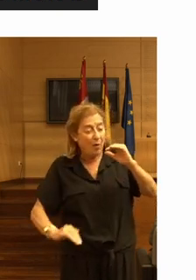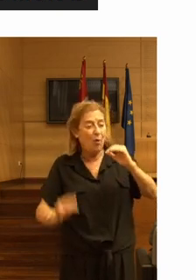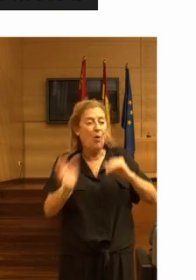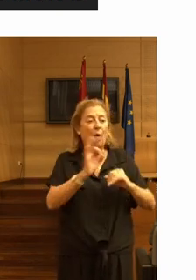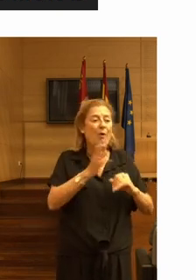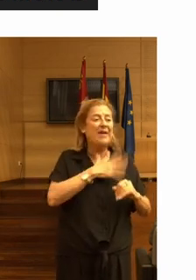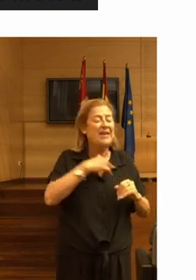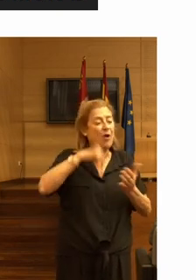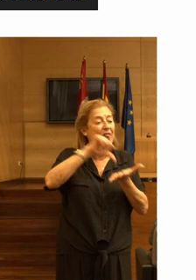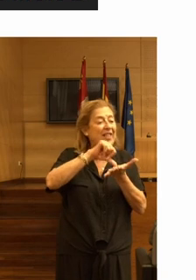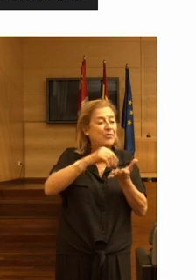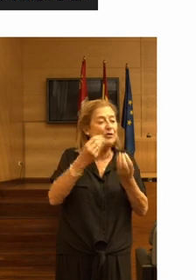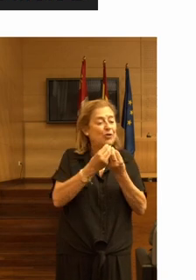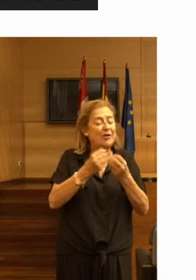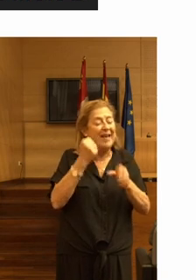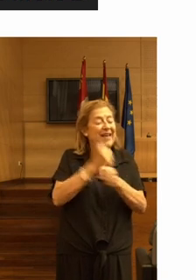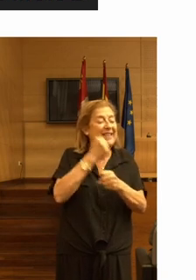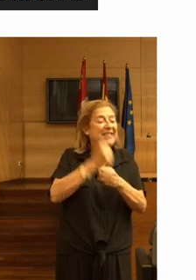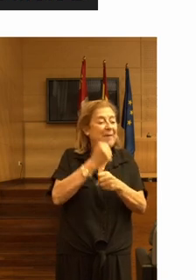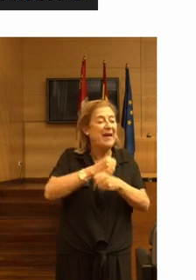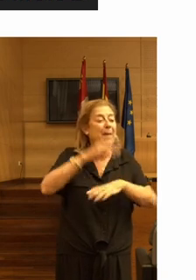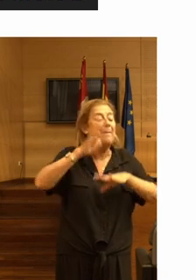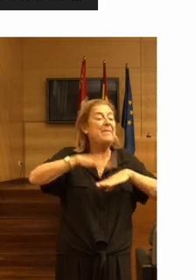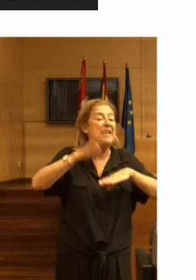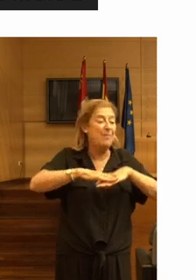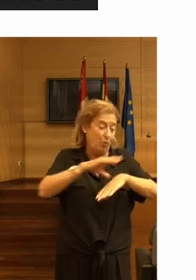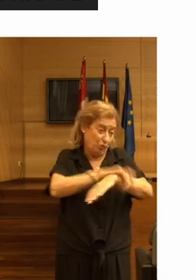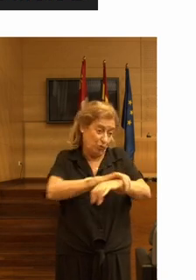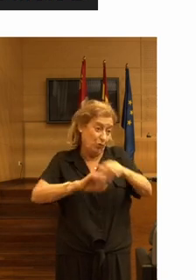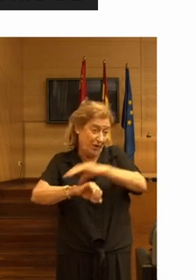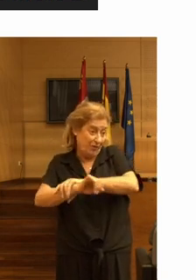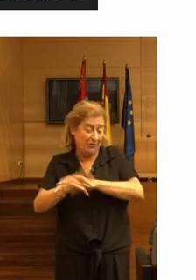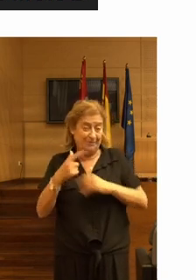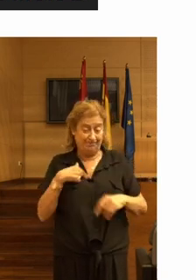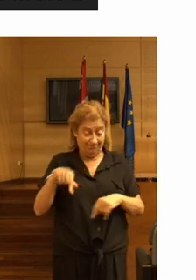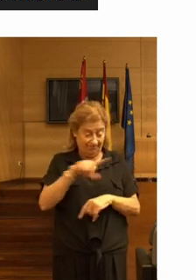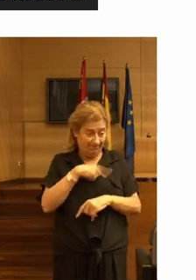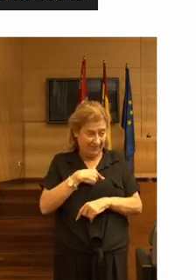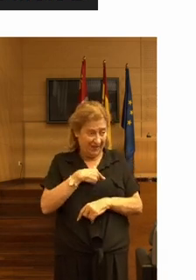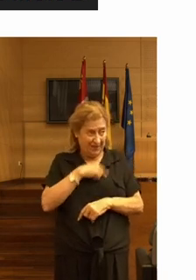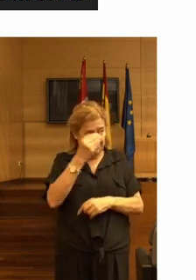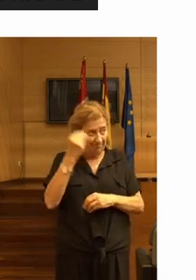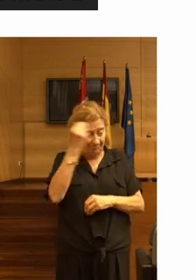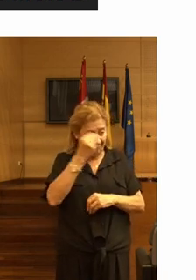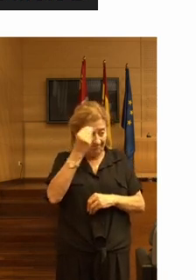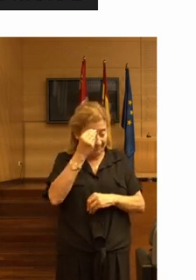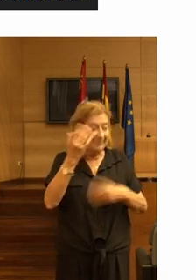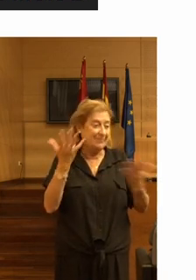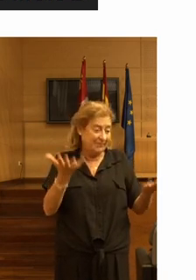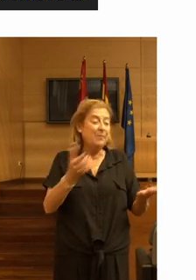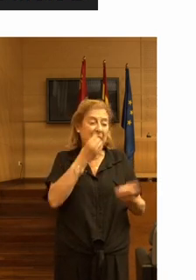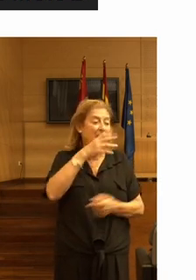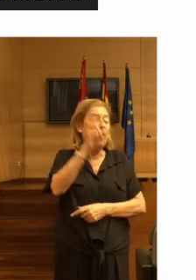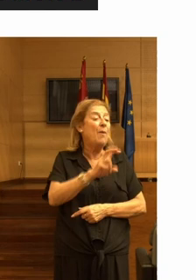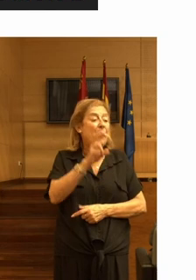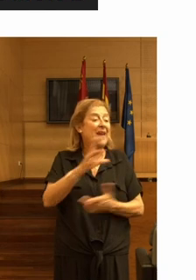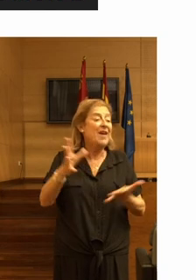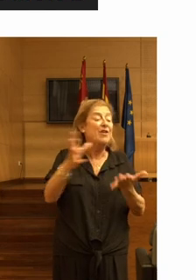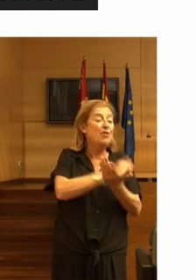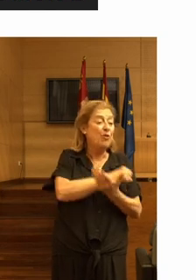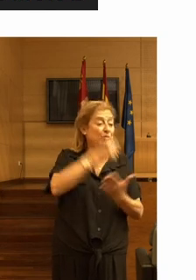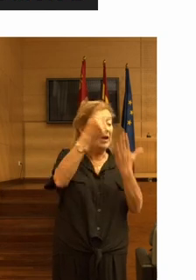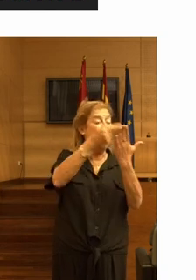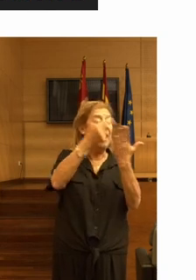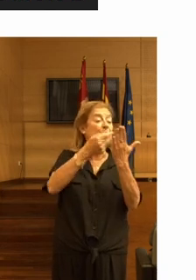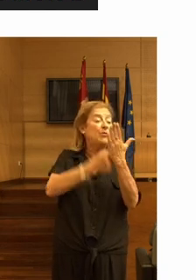conseguir centros que trabajen con un mínimo de sujeciones? Entonces, lo que nos ponemos a valorar es, vale, de todos los centros que se han